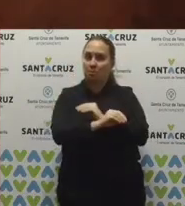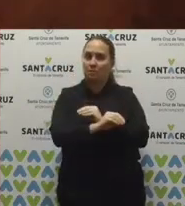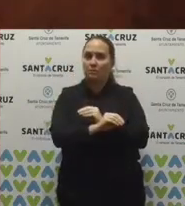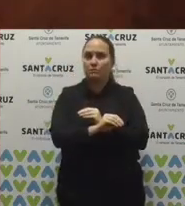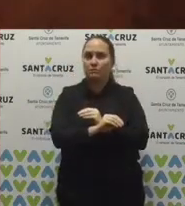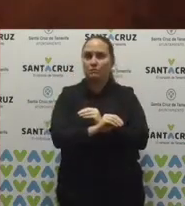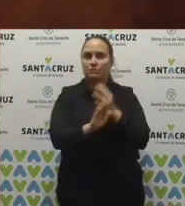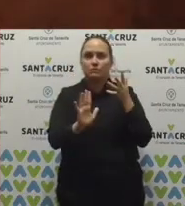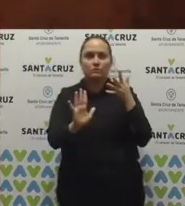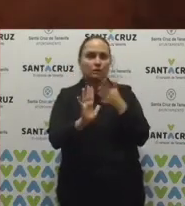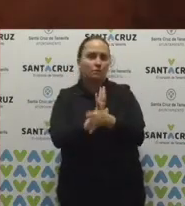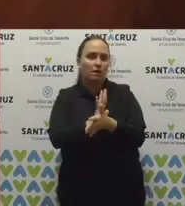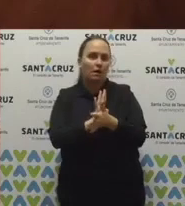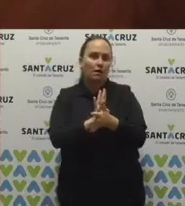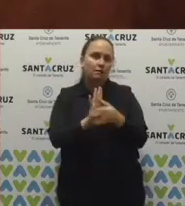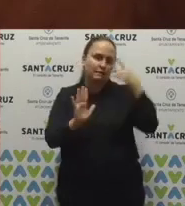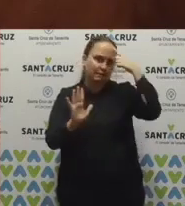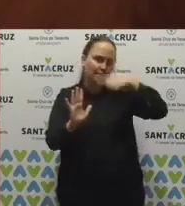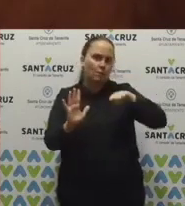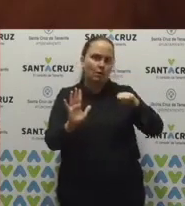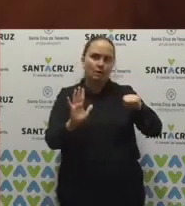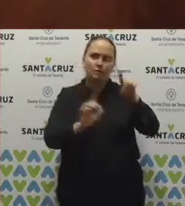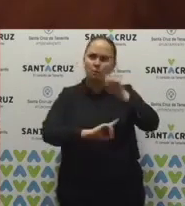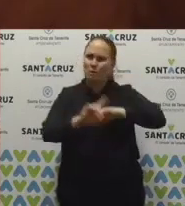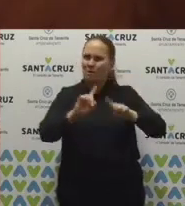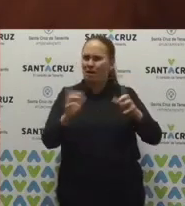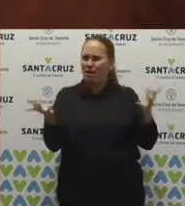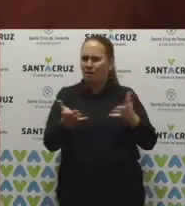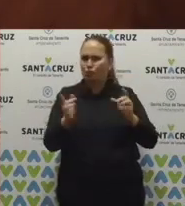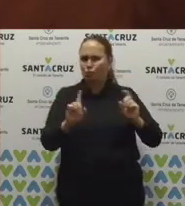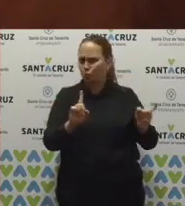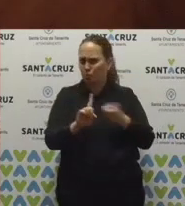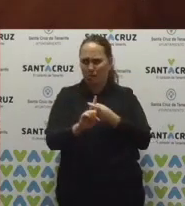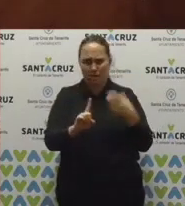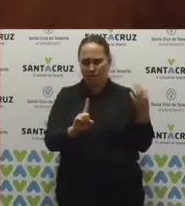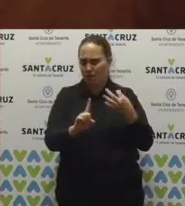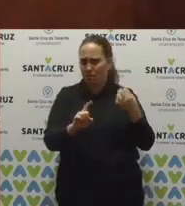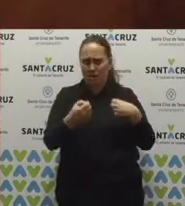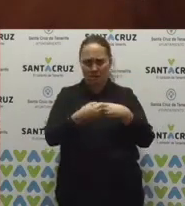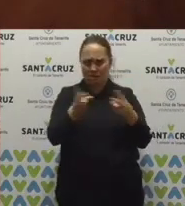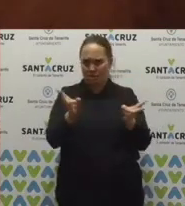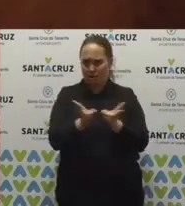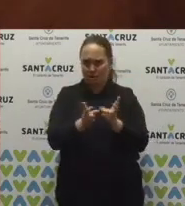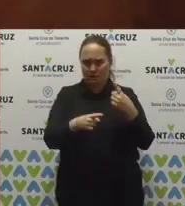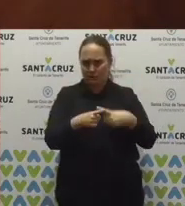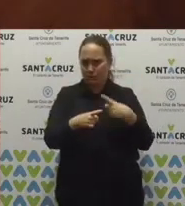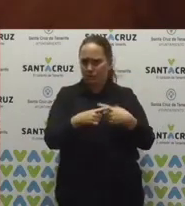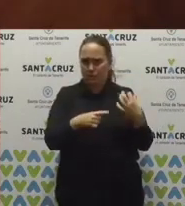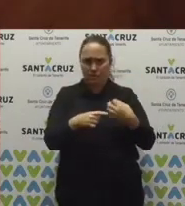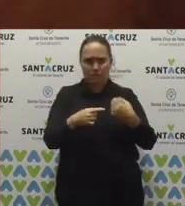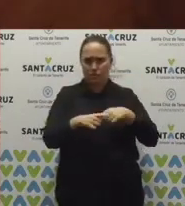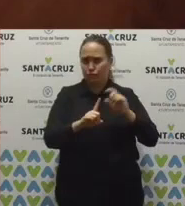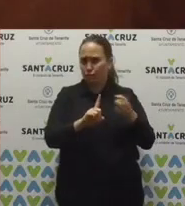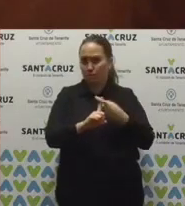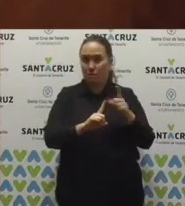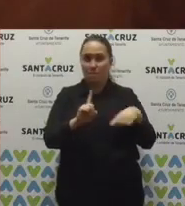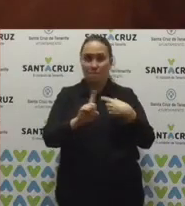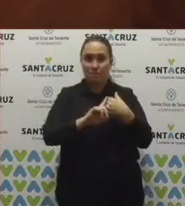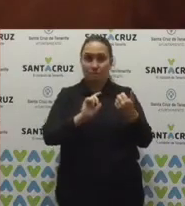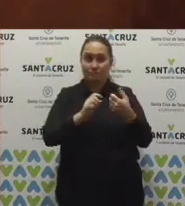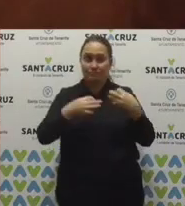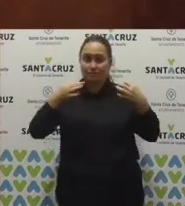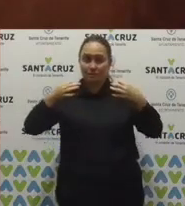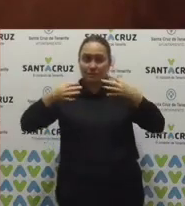estemos de acuerdo que hay que solucionar problemas gravísimo en la piscina acidalio lorenzo que la propiedad 10 ansa de salud pública ha advertido